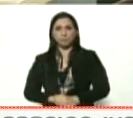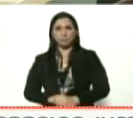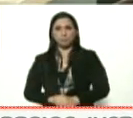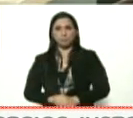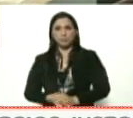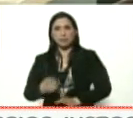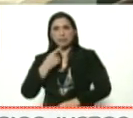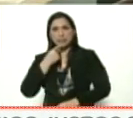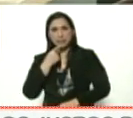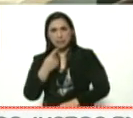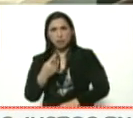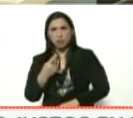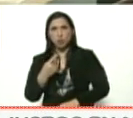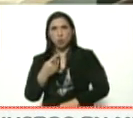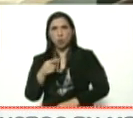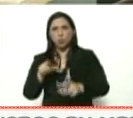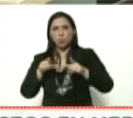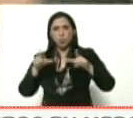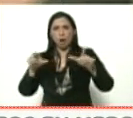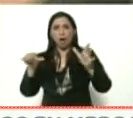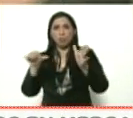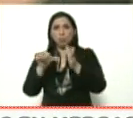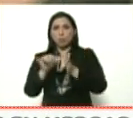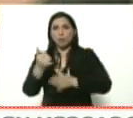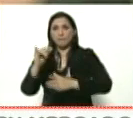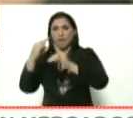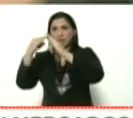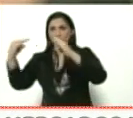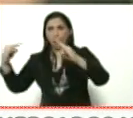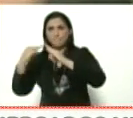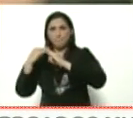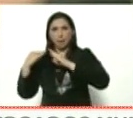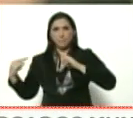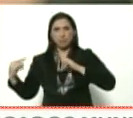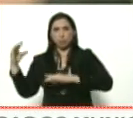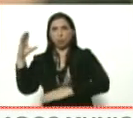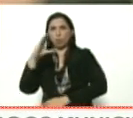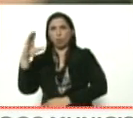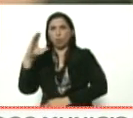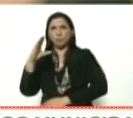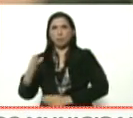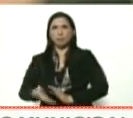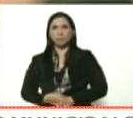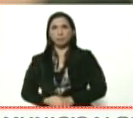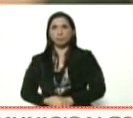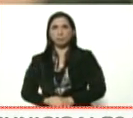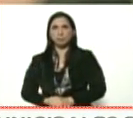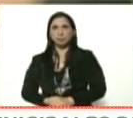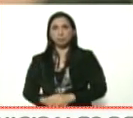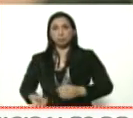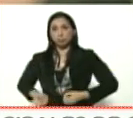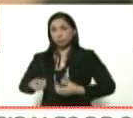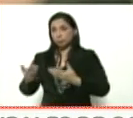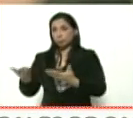señaló los lugares donde estaban los campamentos en Colombia. Dio